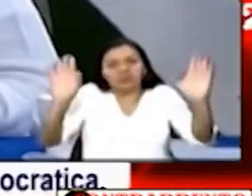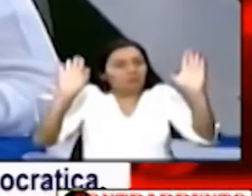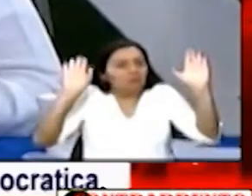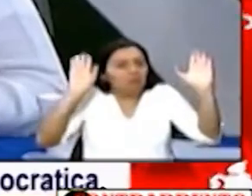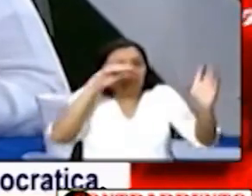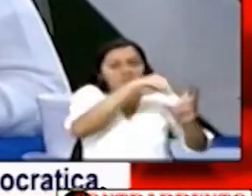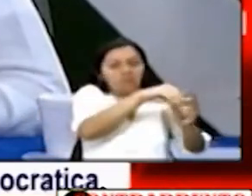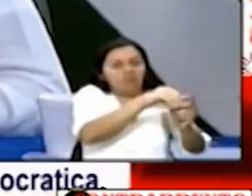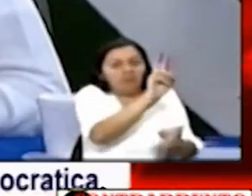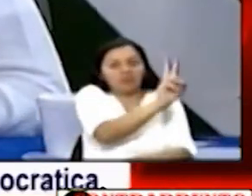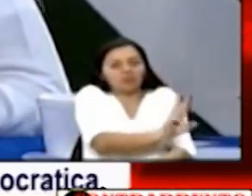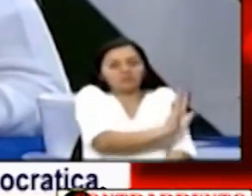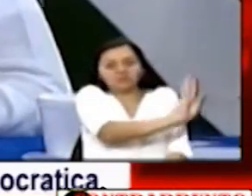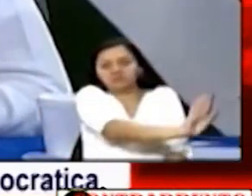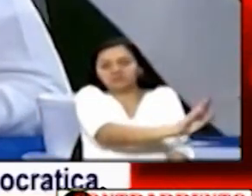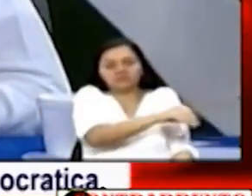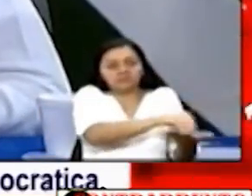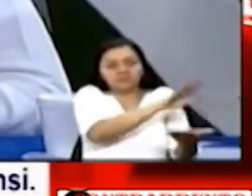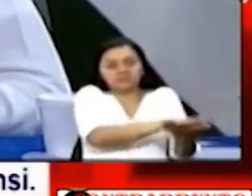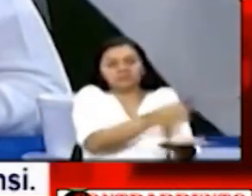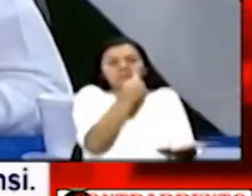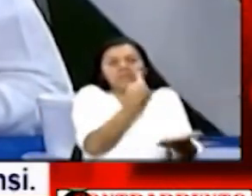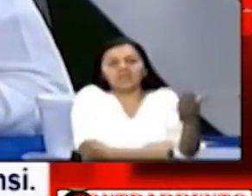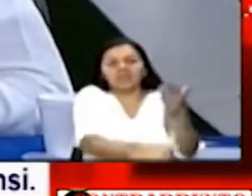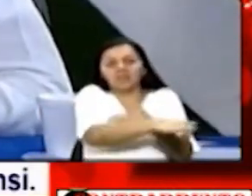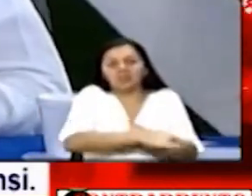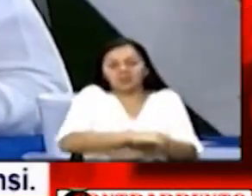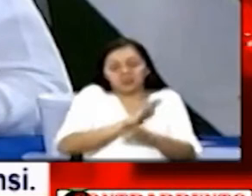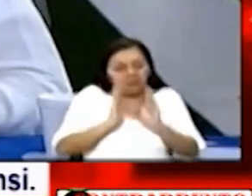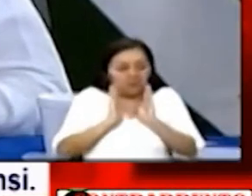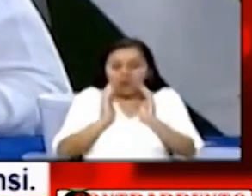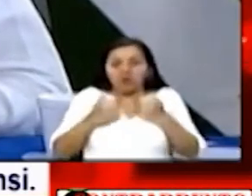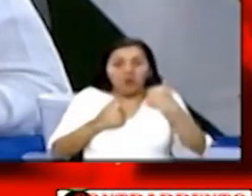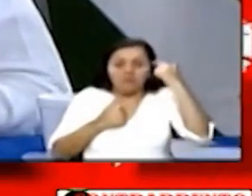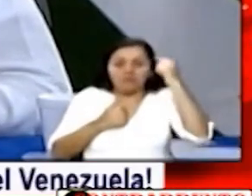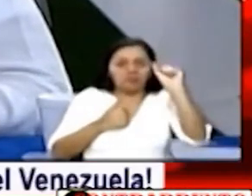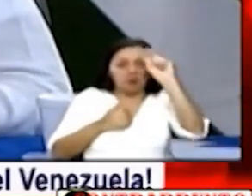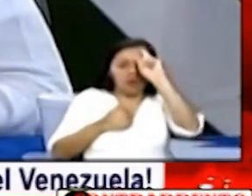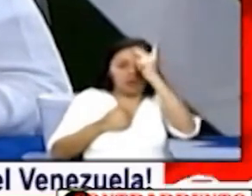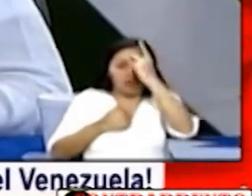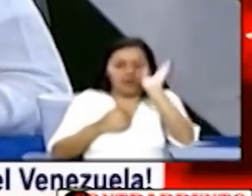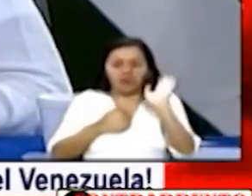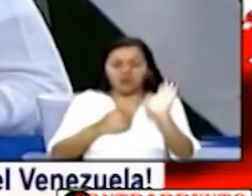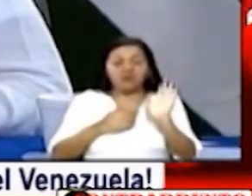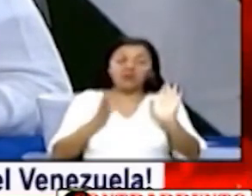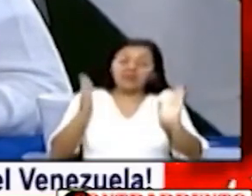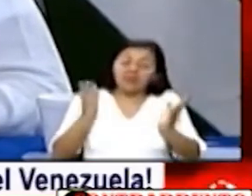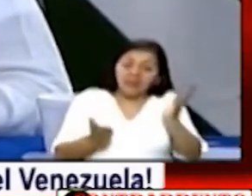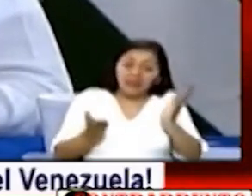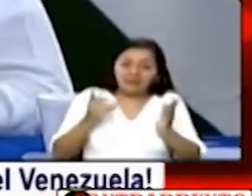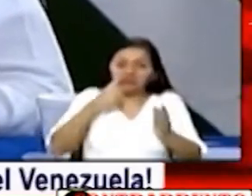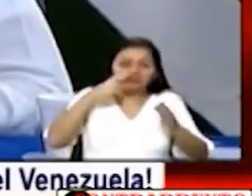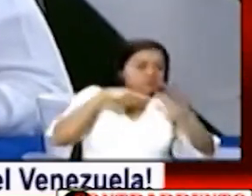No cabría aplicar una cláusula democrática. Entonces, me parece aquello totalmente equivocado y una interferencia en los